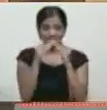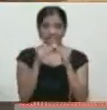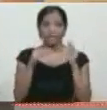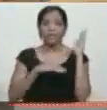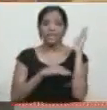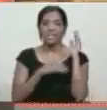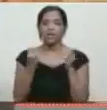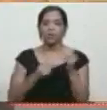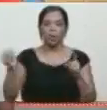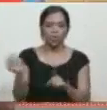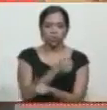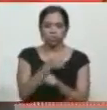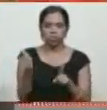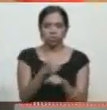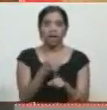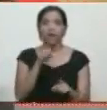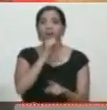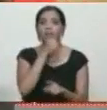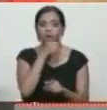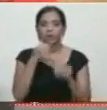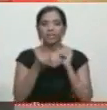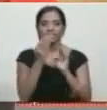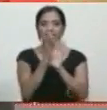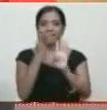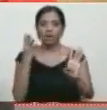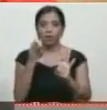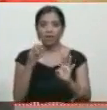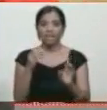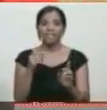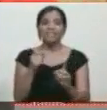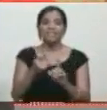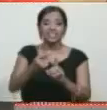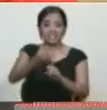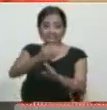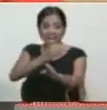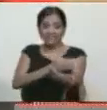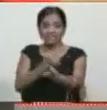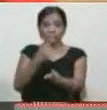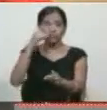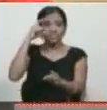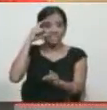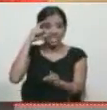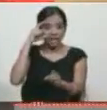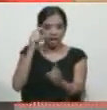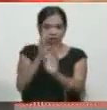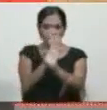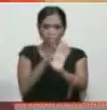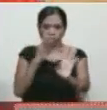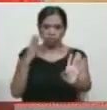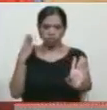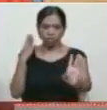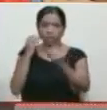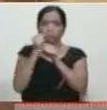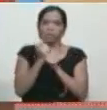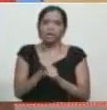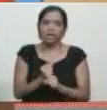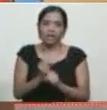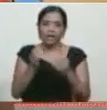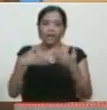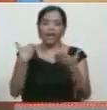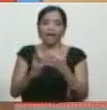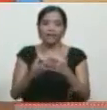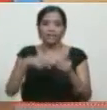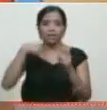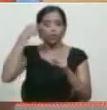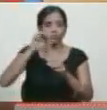maltrataban a los abuelos que hacían la cola del día anterior al día, o sea, al siguiente día en el Seguro Social, del